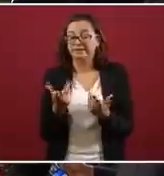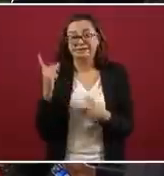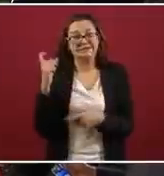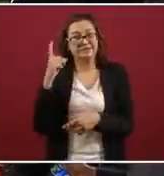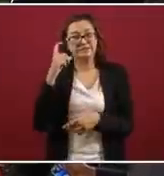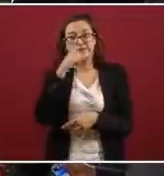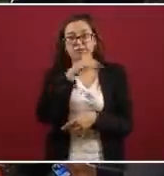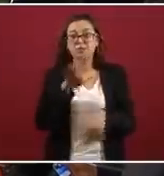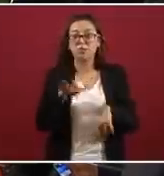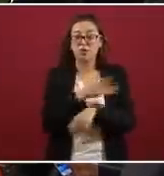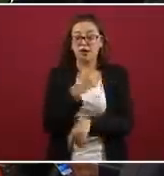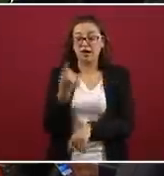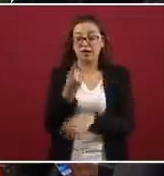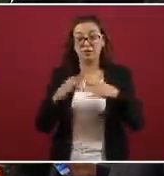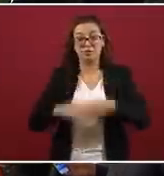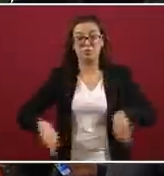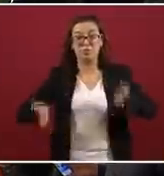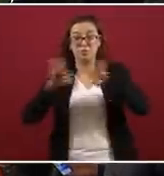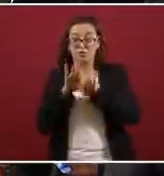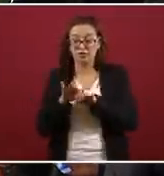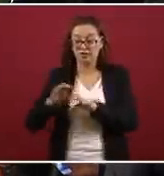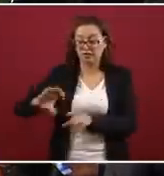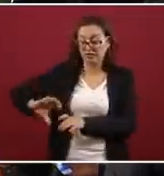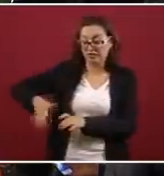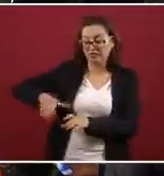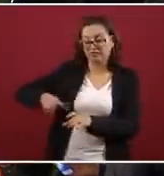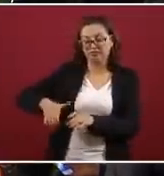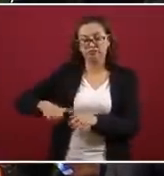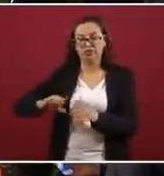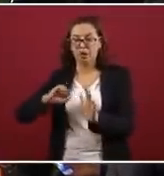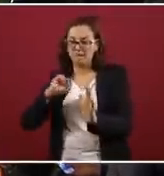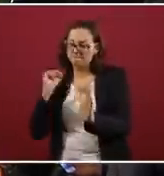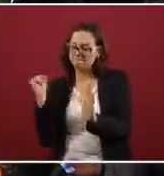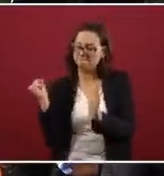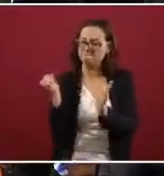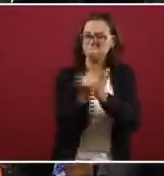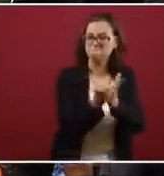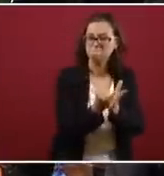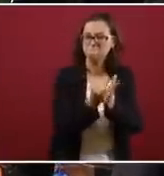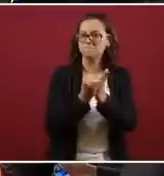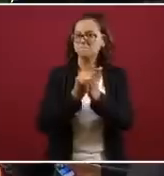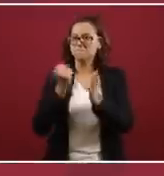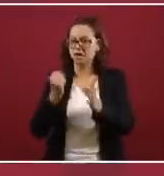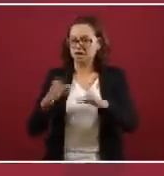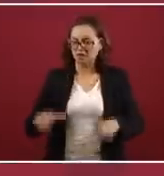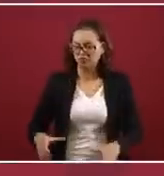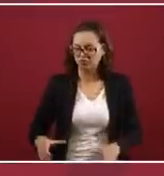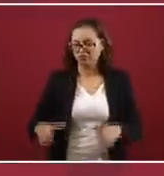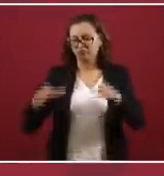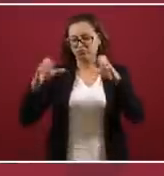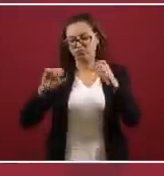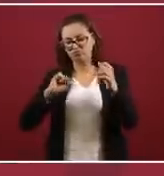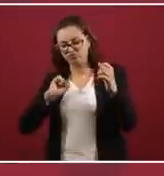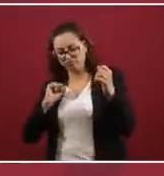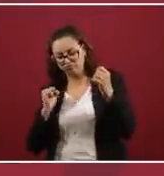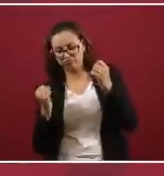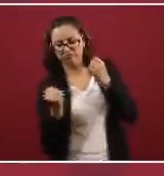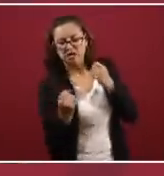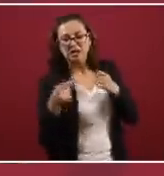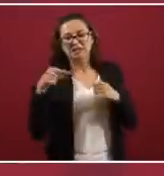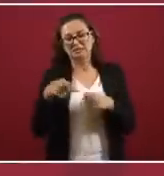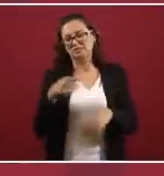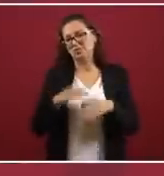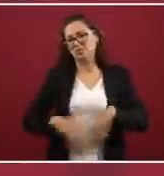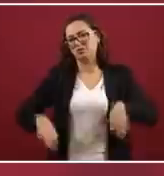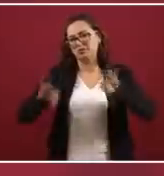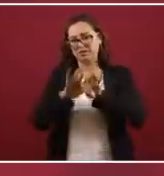un balance en donde podamos controlar que realmente no termine el consumidor pagando estos cilindros,